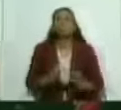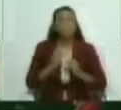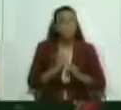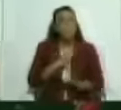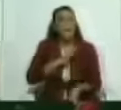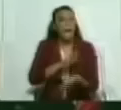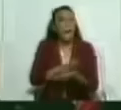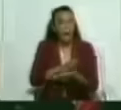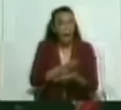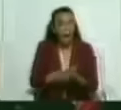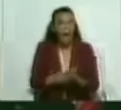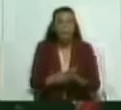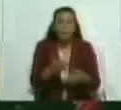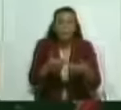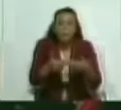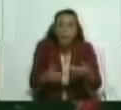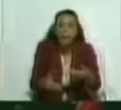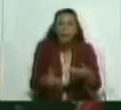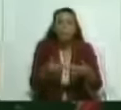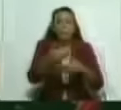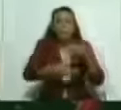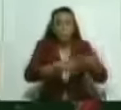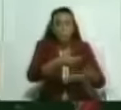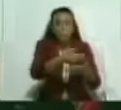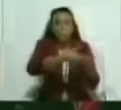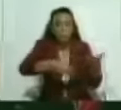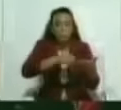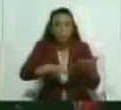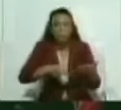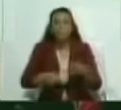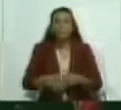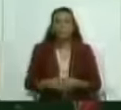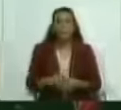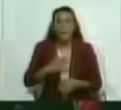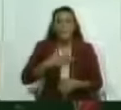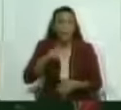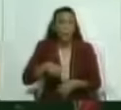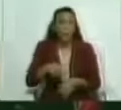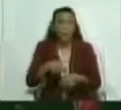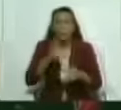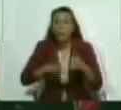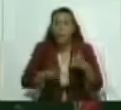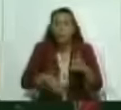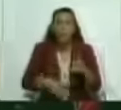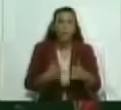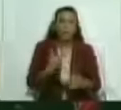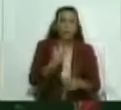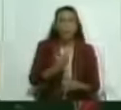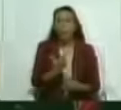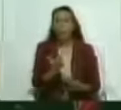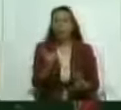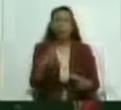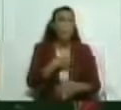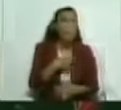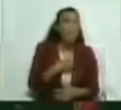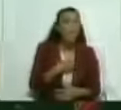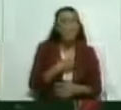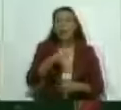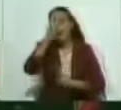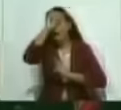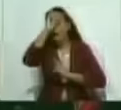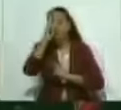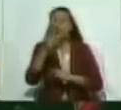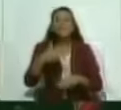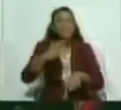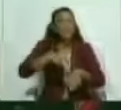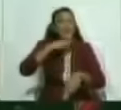con la prontitud necesaria para que no vengan pues después ningún tipo de lamentación. Tenemos